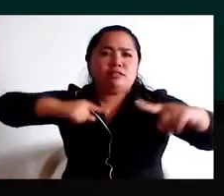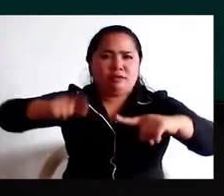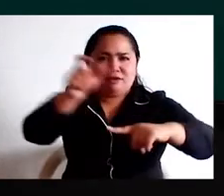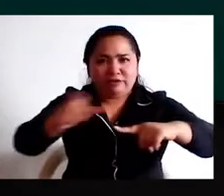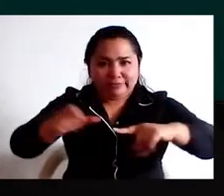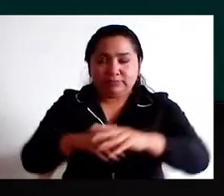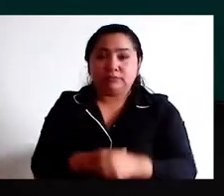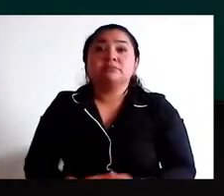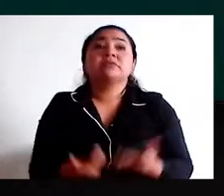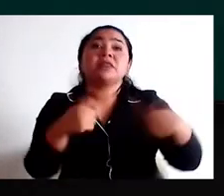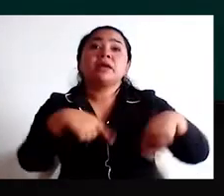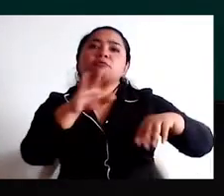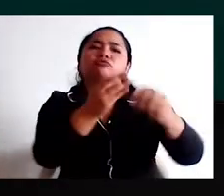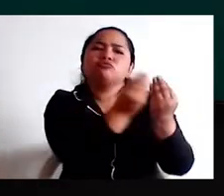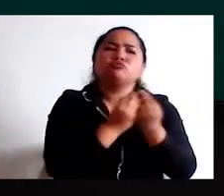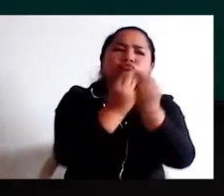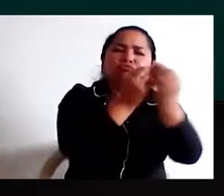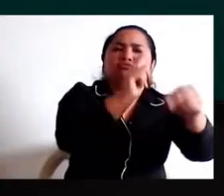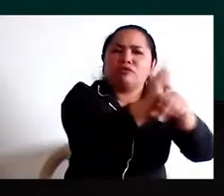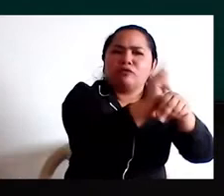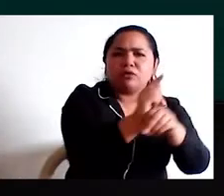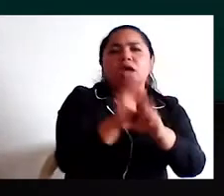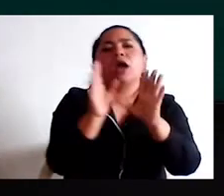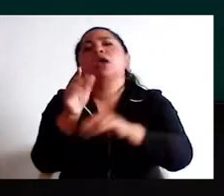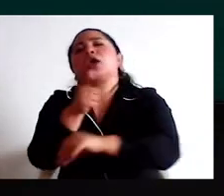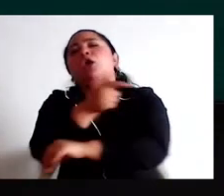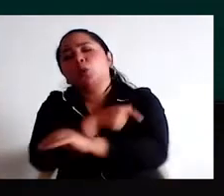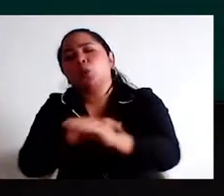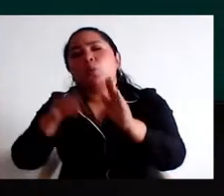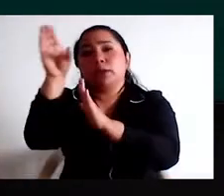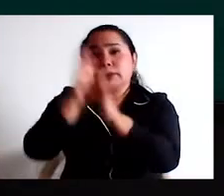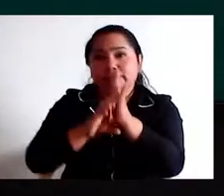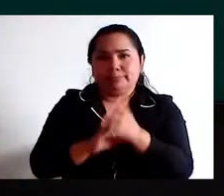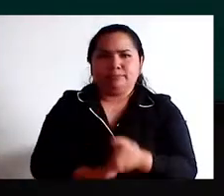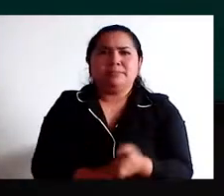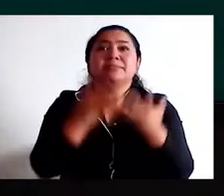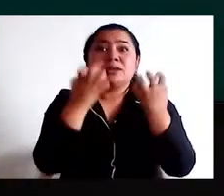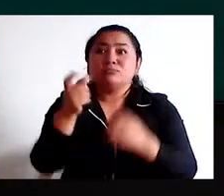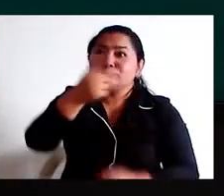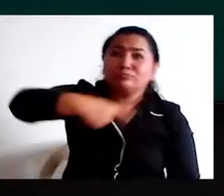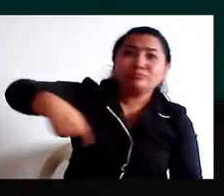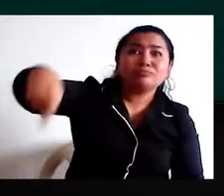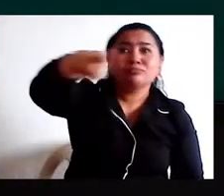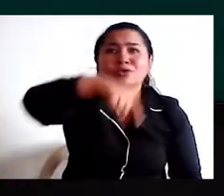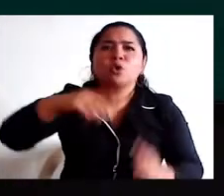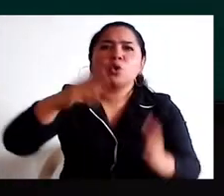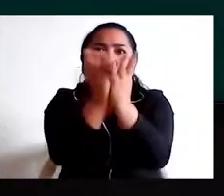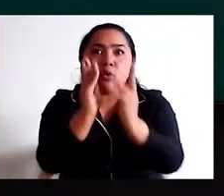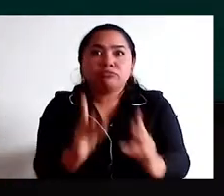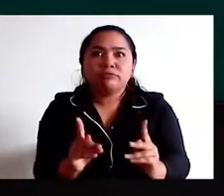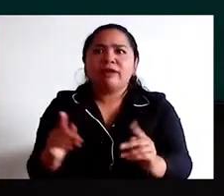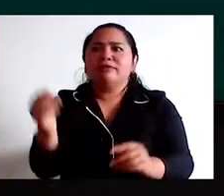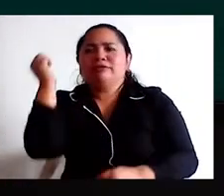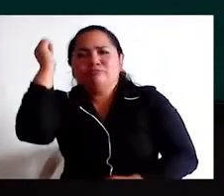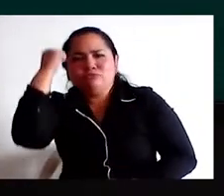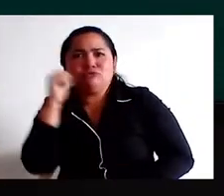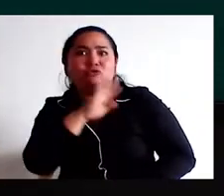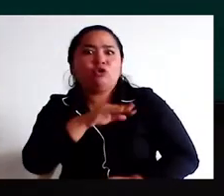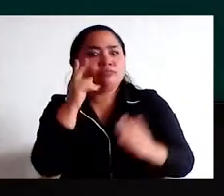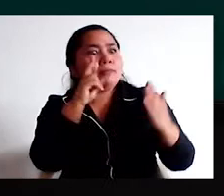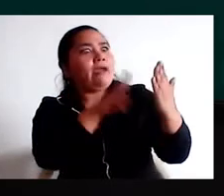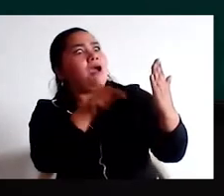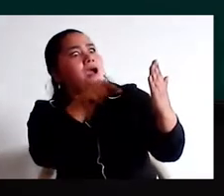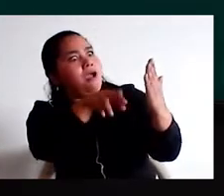administrativas al igual que los consejos de facultad los comités curriculares queremos que todos los universitarios nos veamos reflejados en la nueva